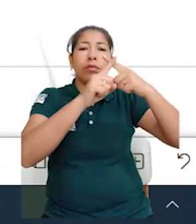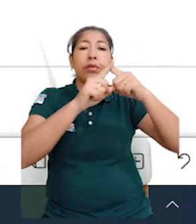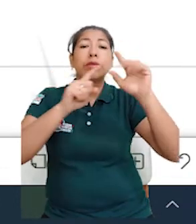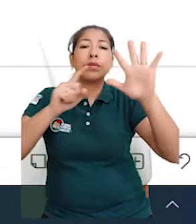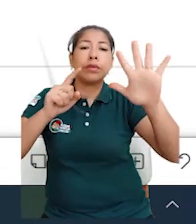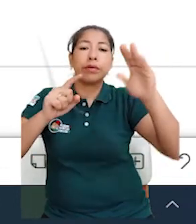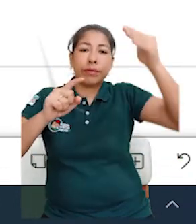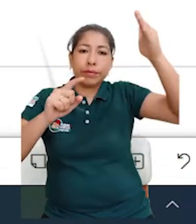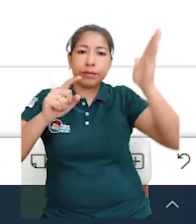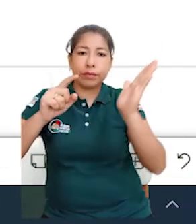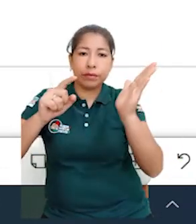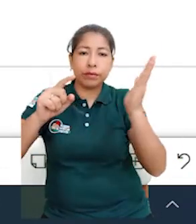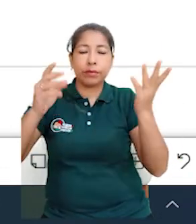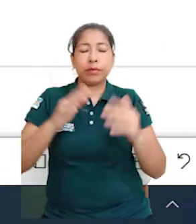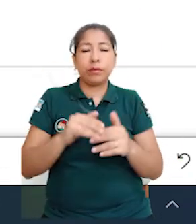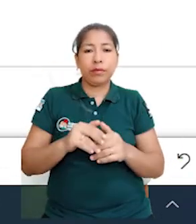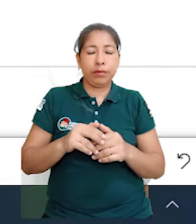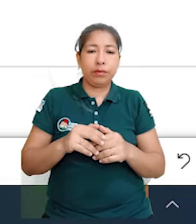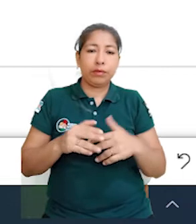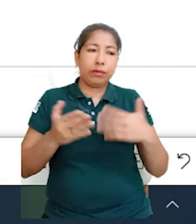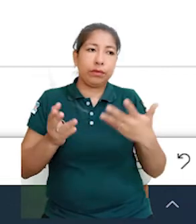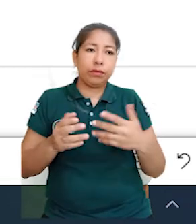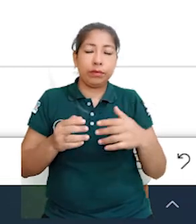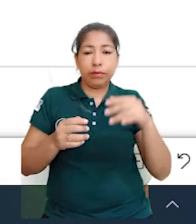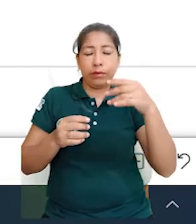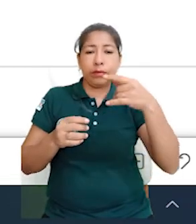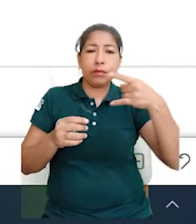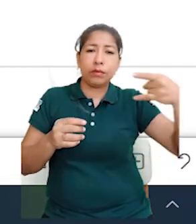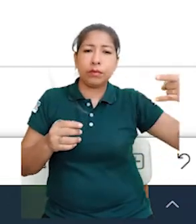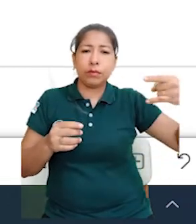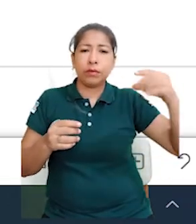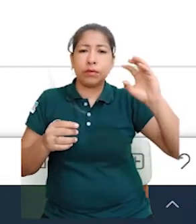por 4 es 20. Cerramos paréntesis, igual